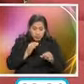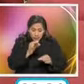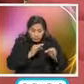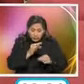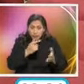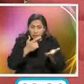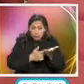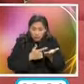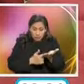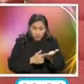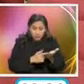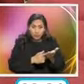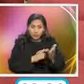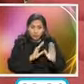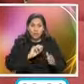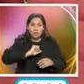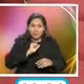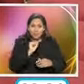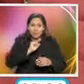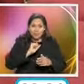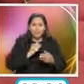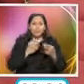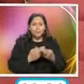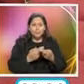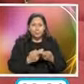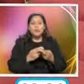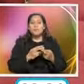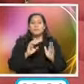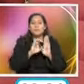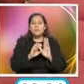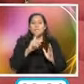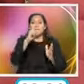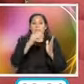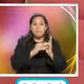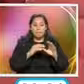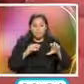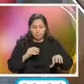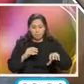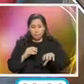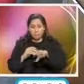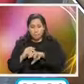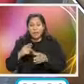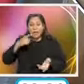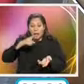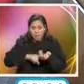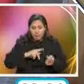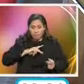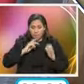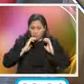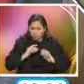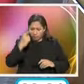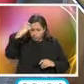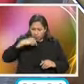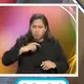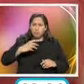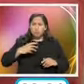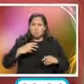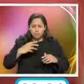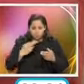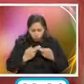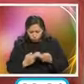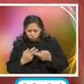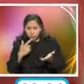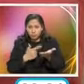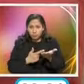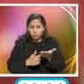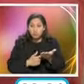de grasa tú formaste, vamos a suponer que formaste 1000 bolas de estas en su cuerpo. Y en la vida adulta, ¿cuándo sería cuando se